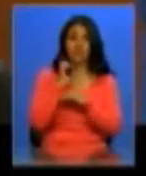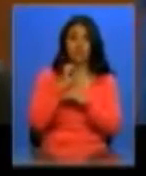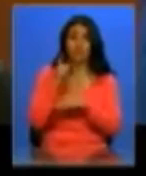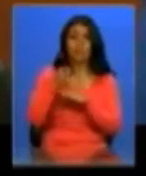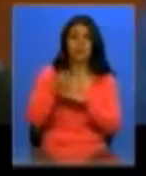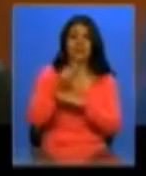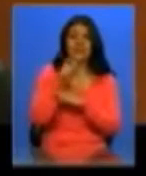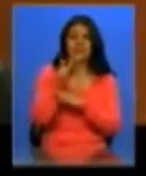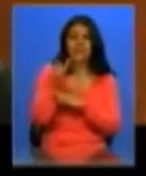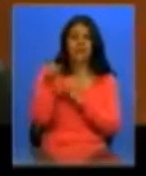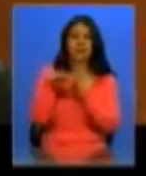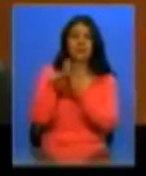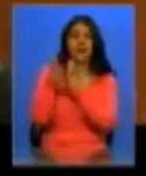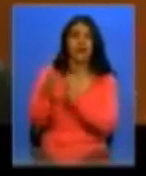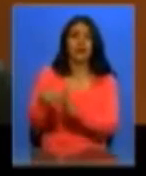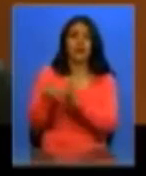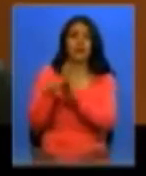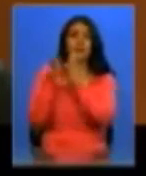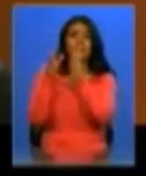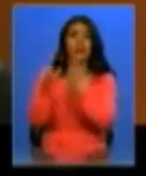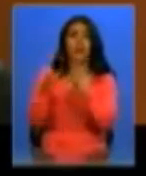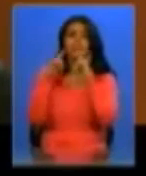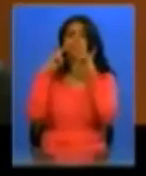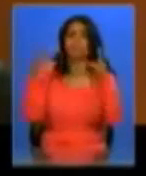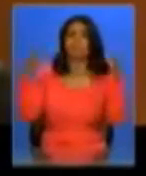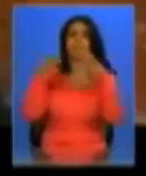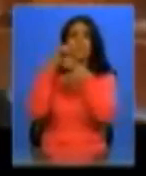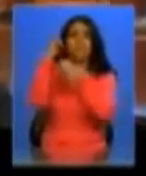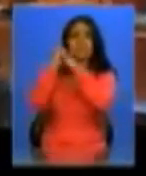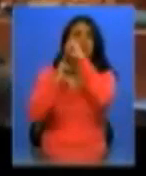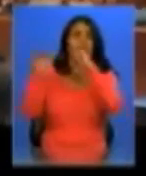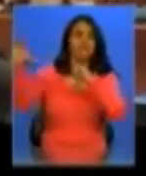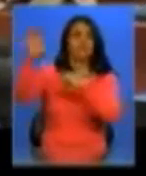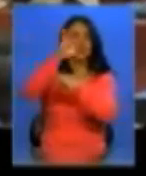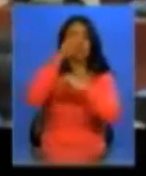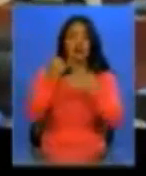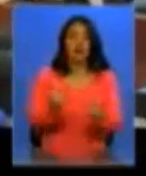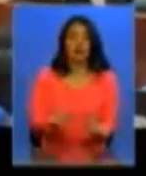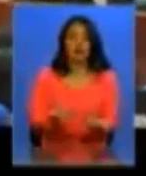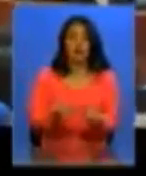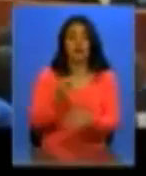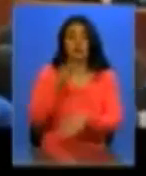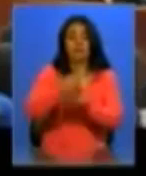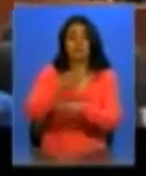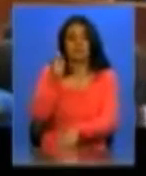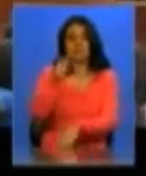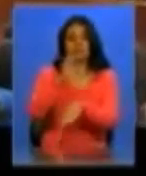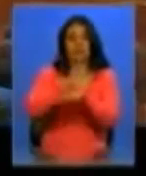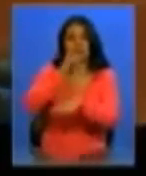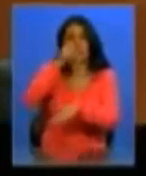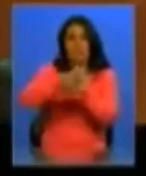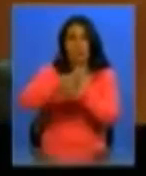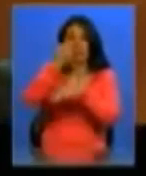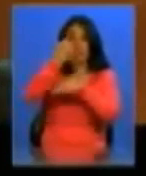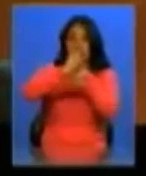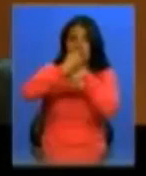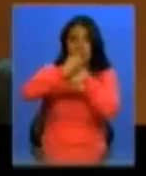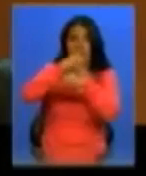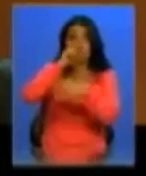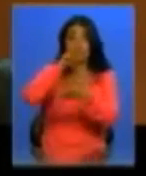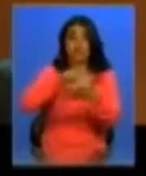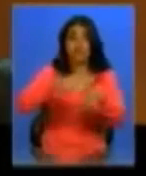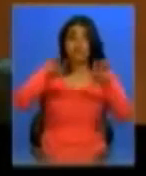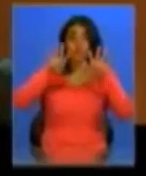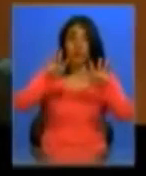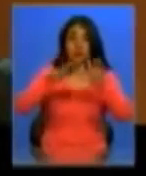los acreedores, los banqueros, las burocracias internacionales y que ahora manda el pueblo ecuatoriano. Del 2009 medimos